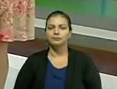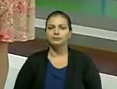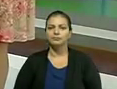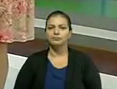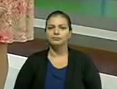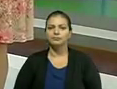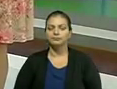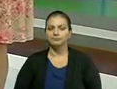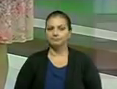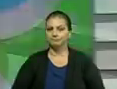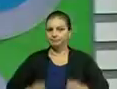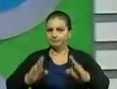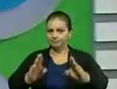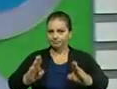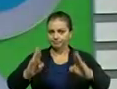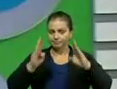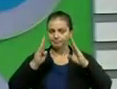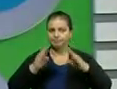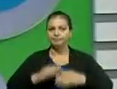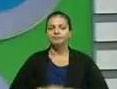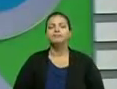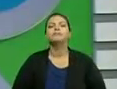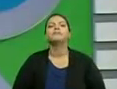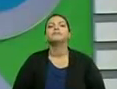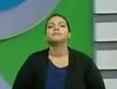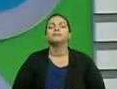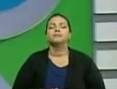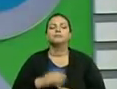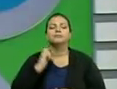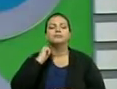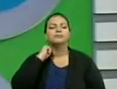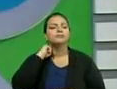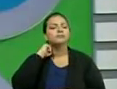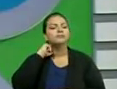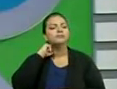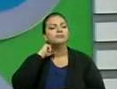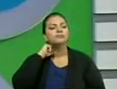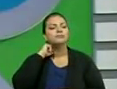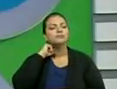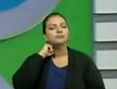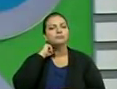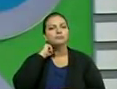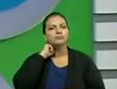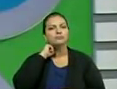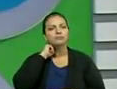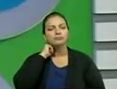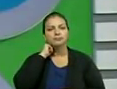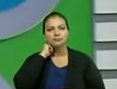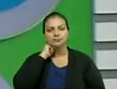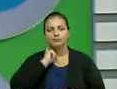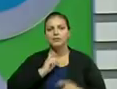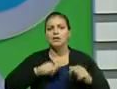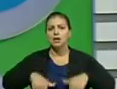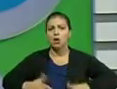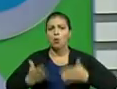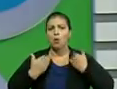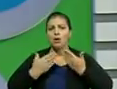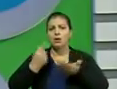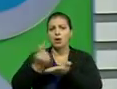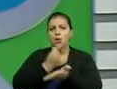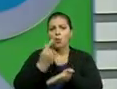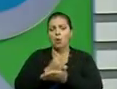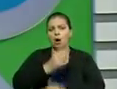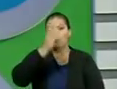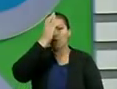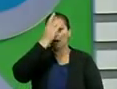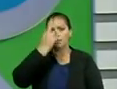Presten mucha atención a esta información. El intendente de policía del Guaya, Josué Dumani, clausuró de forma definitiva una clínica clandestina en el